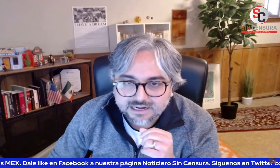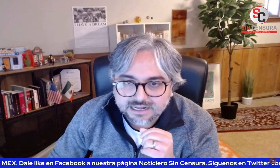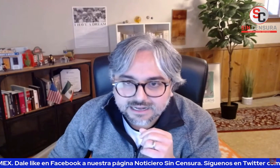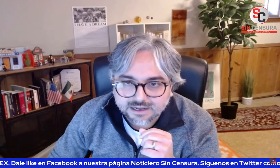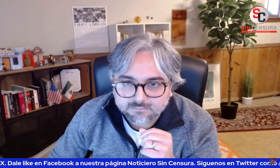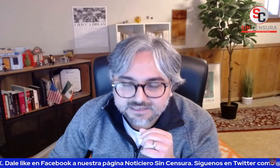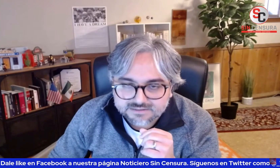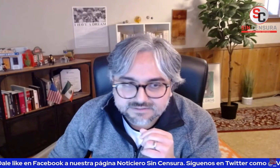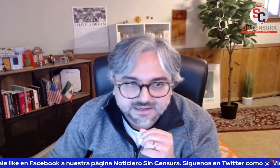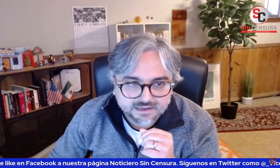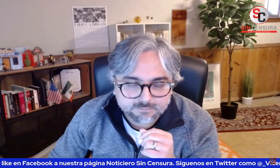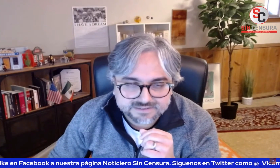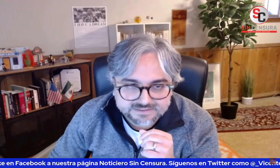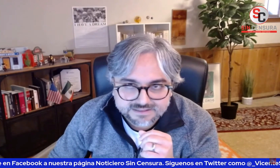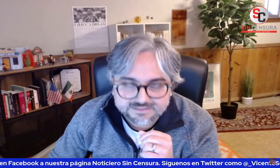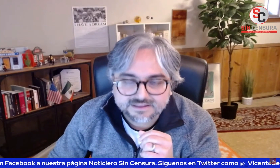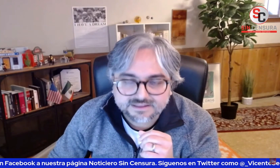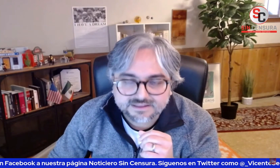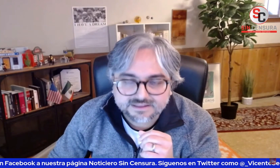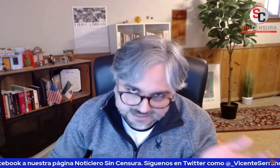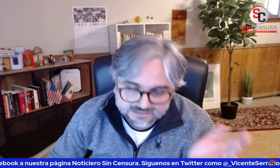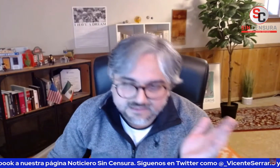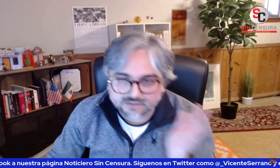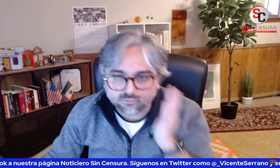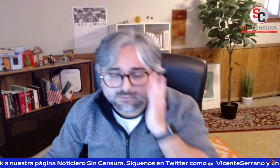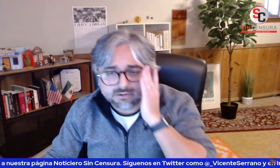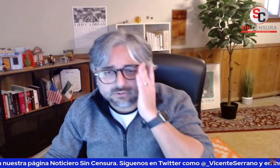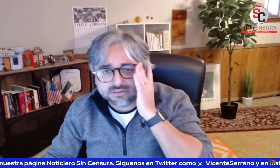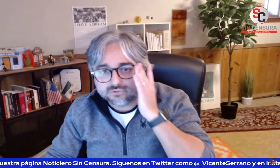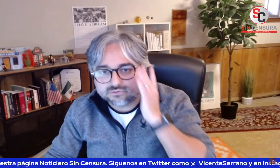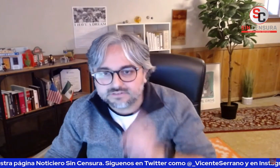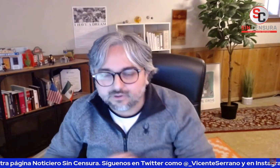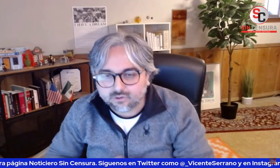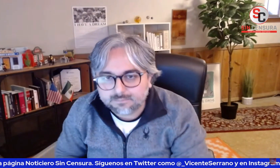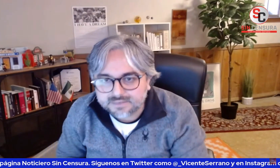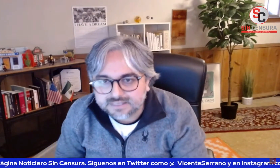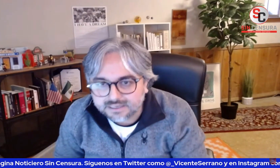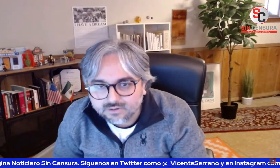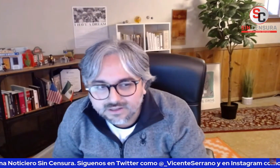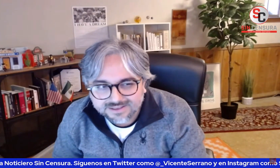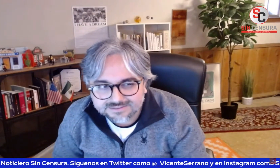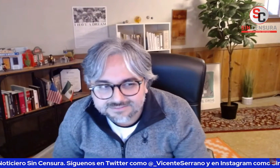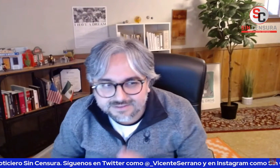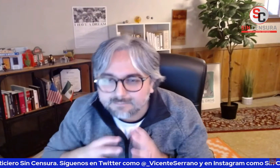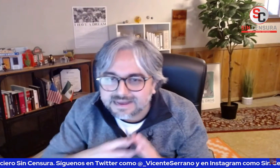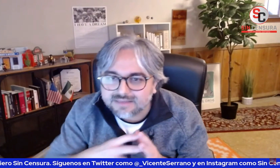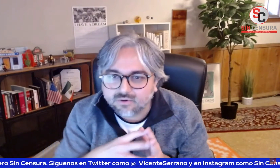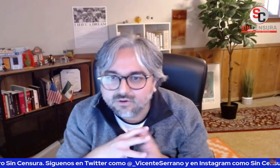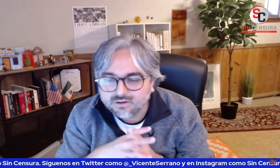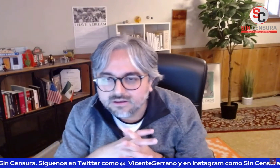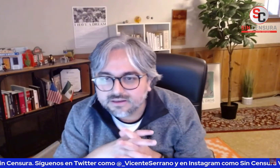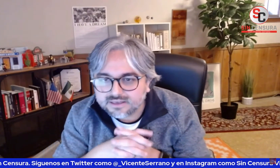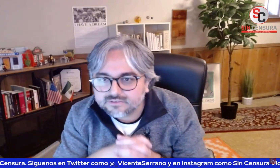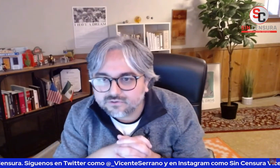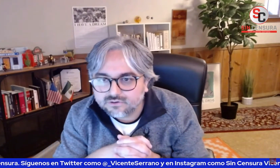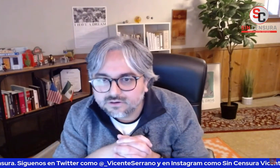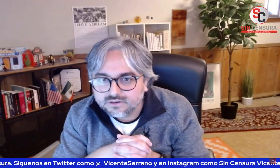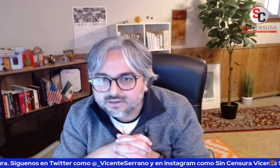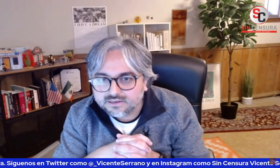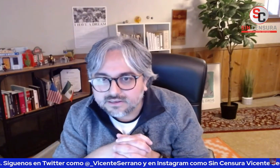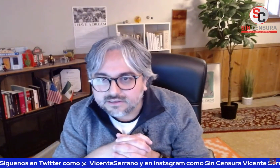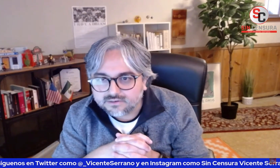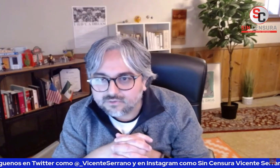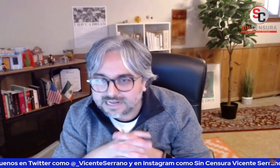la ministra presidente, presidenta de la Suprema Corte de Justicia, Norma Piña, ¿no? Este llamado que hizo